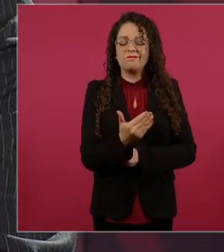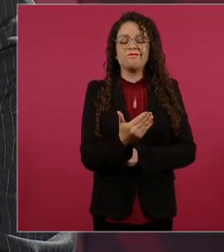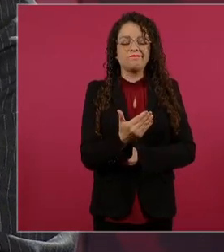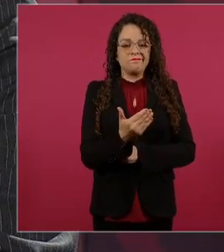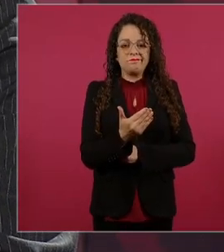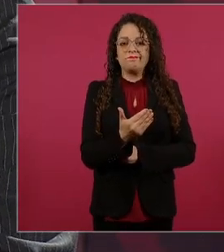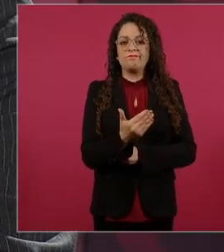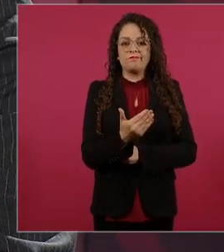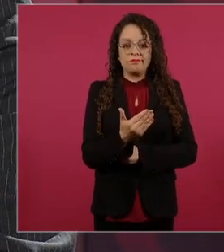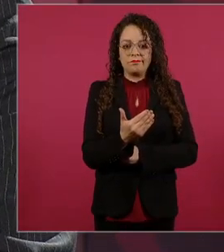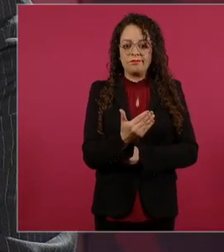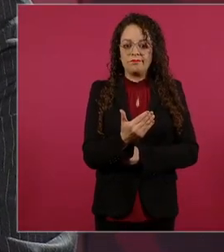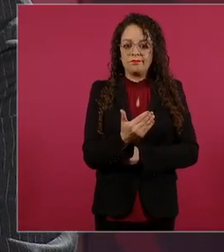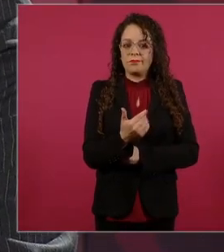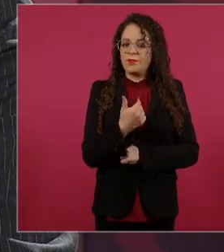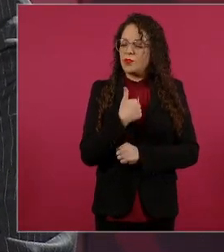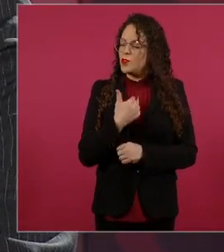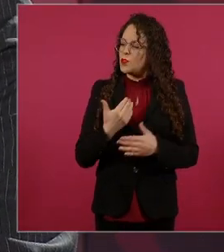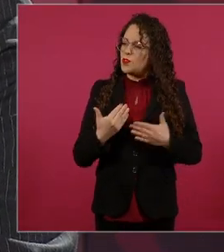Sabía Que